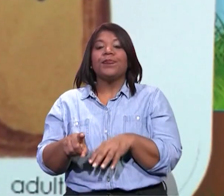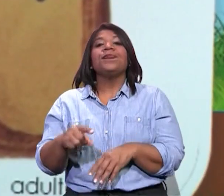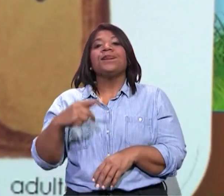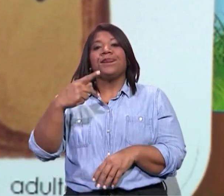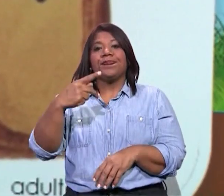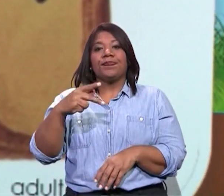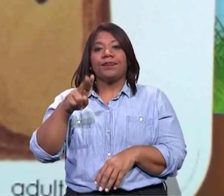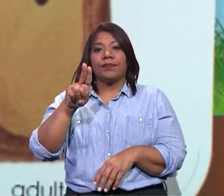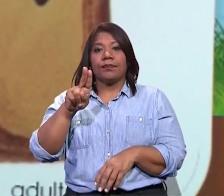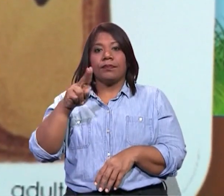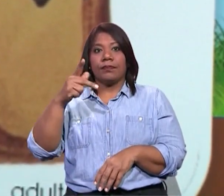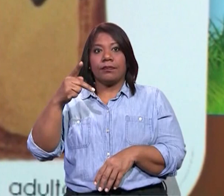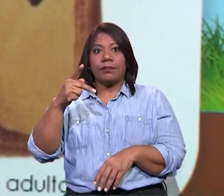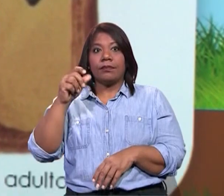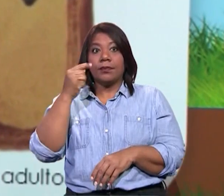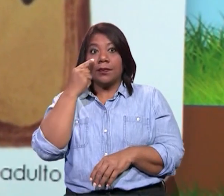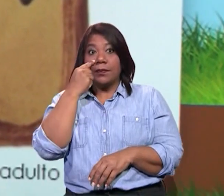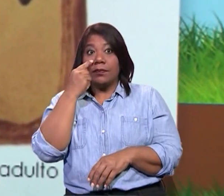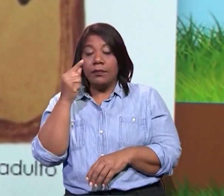Ahí se está